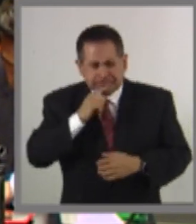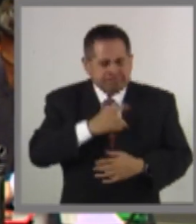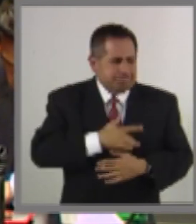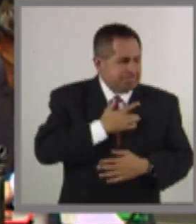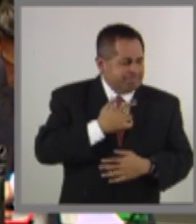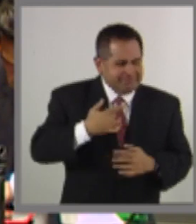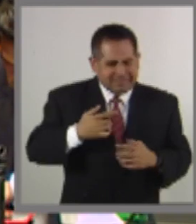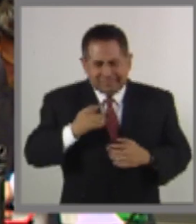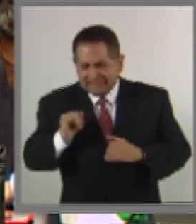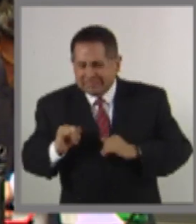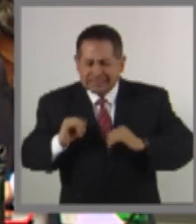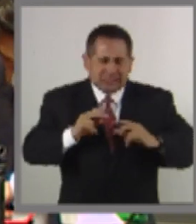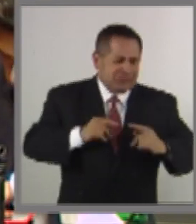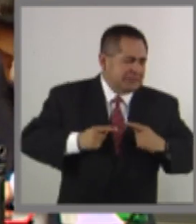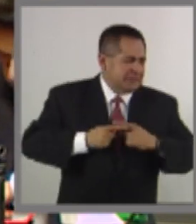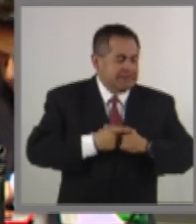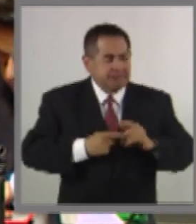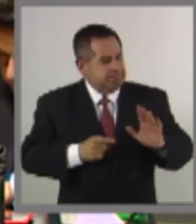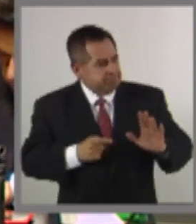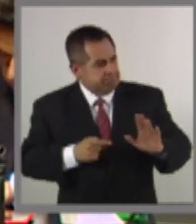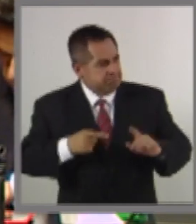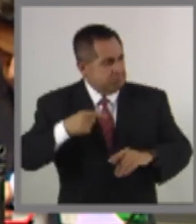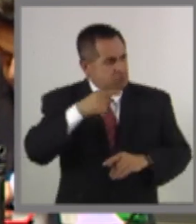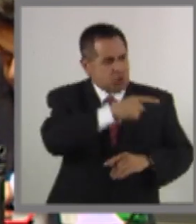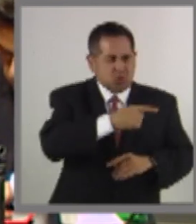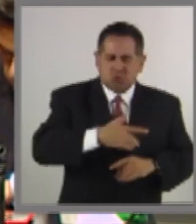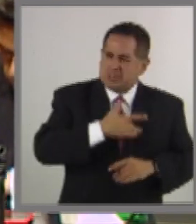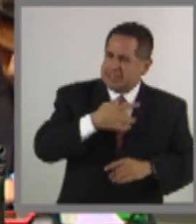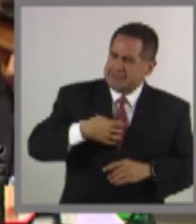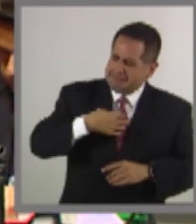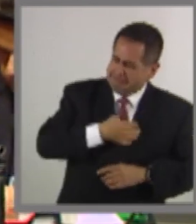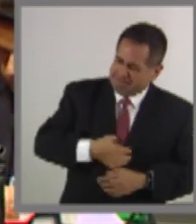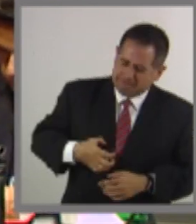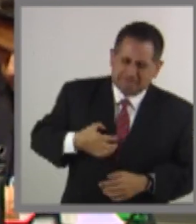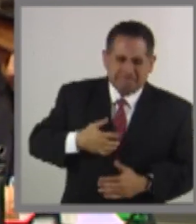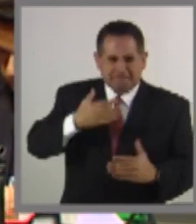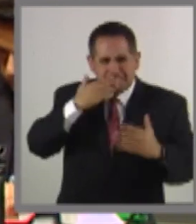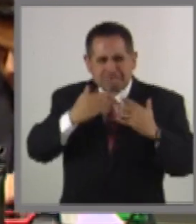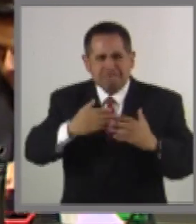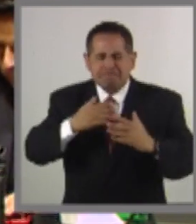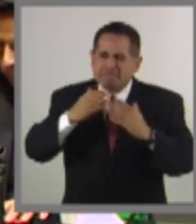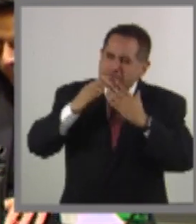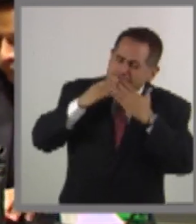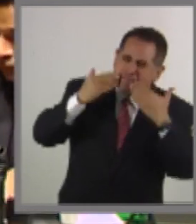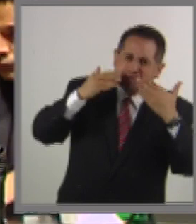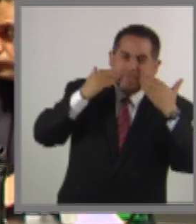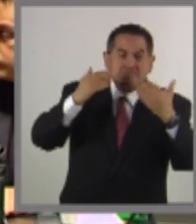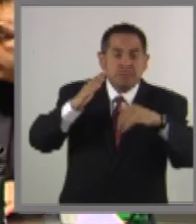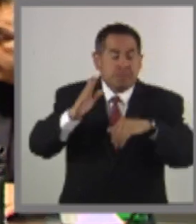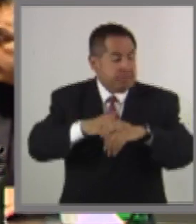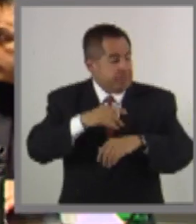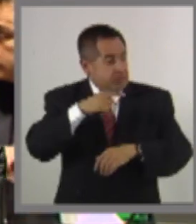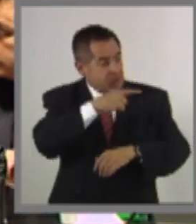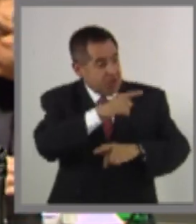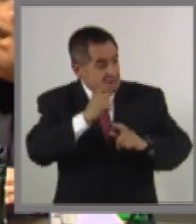sentimientos encontrados, pero yo creo que tú tienes que sentirte contento, tienes que sentirte alegre, porque la tarea que te dieron en el Senado de la